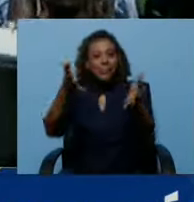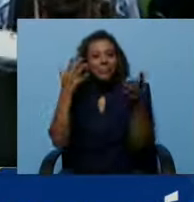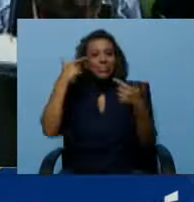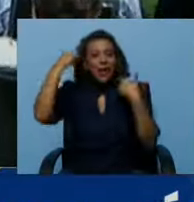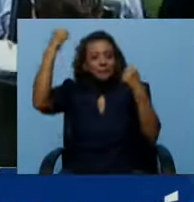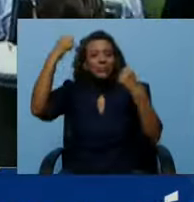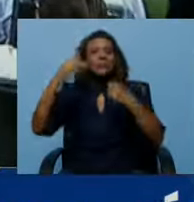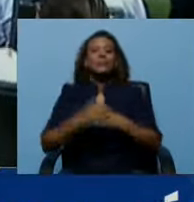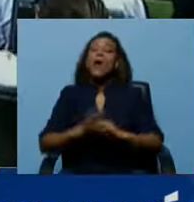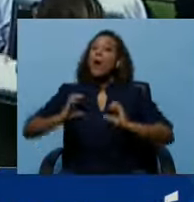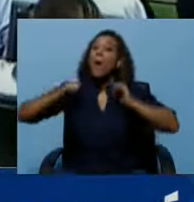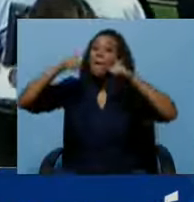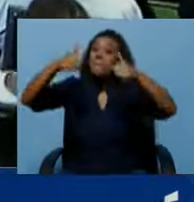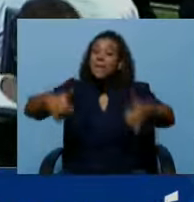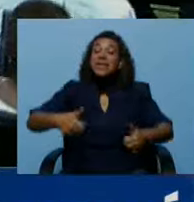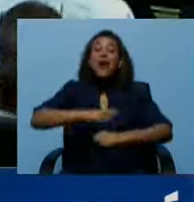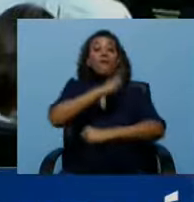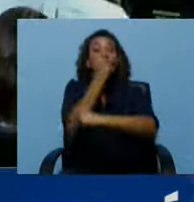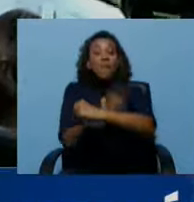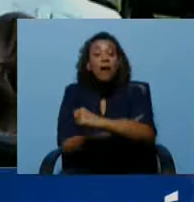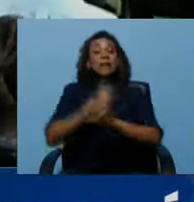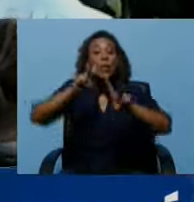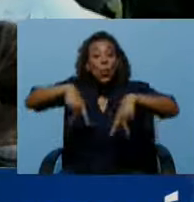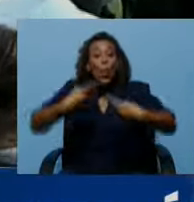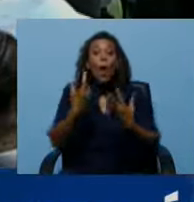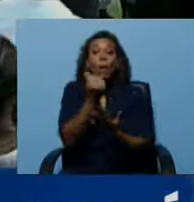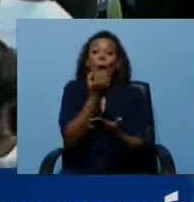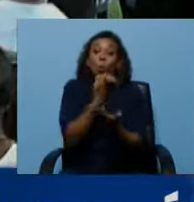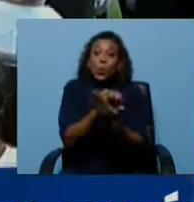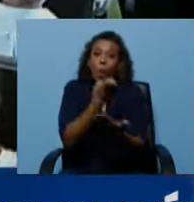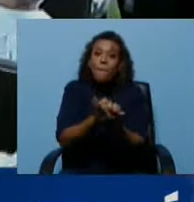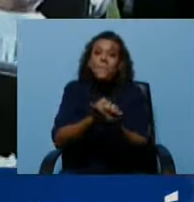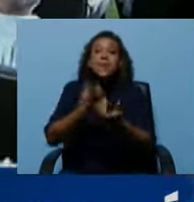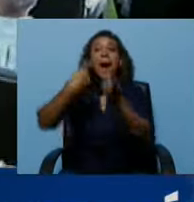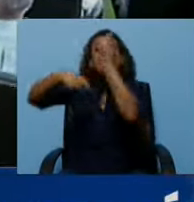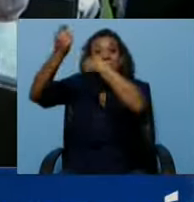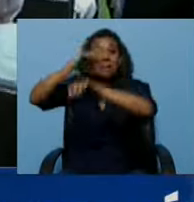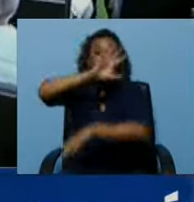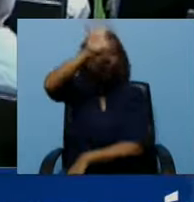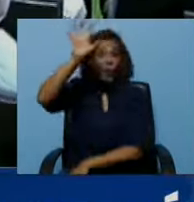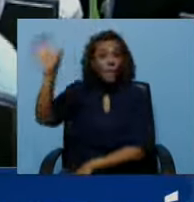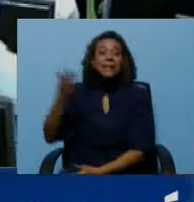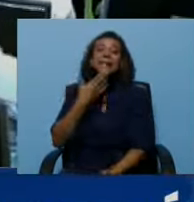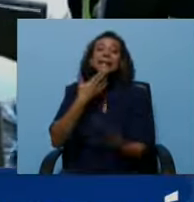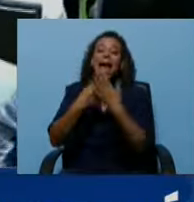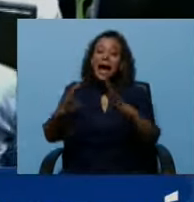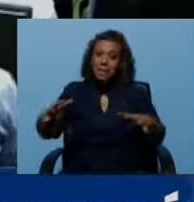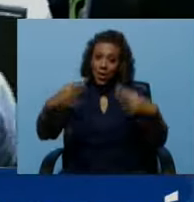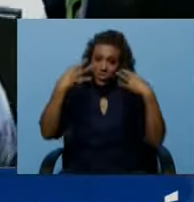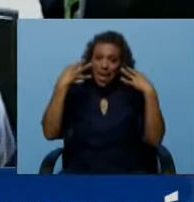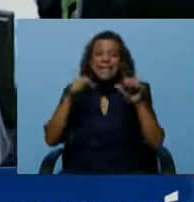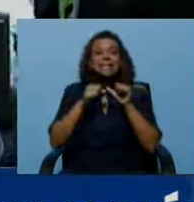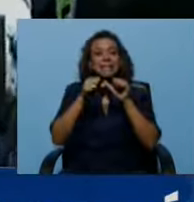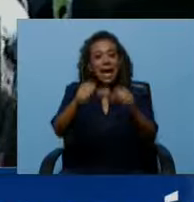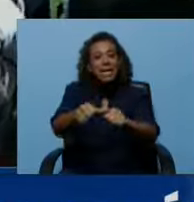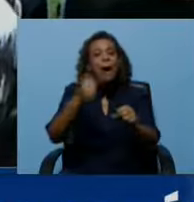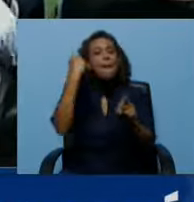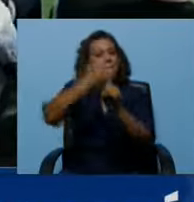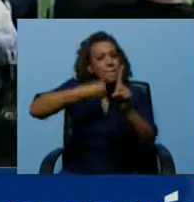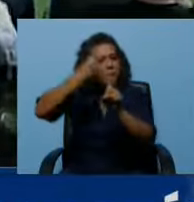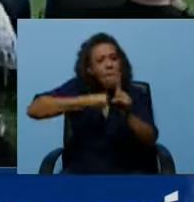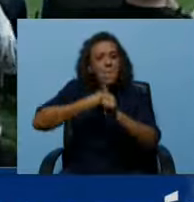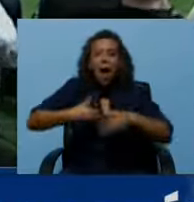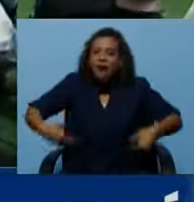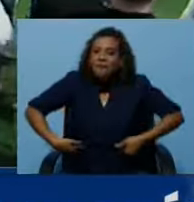que arranquemos con mucha fuerza esta nueva etapa de la economía exportadora. Muchas gracias a ustedes. Sigamos en el empeño y